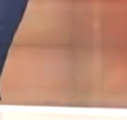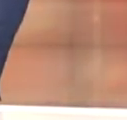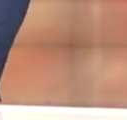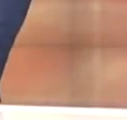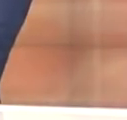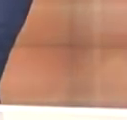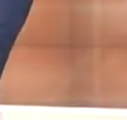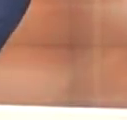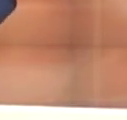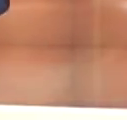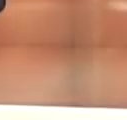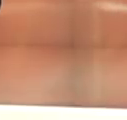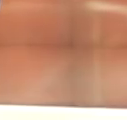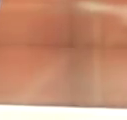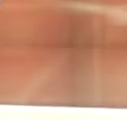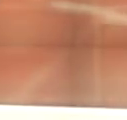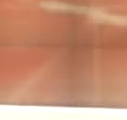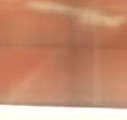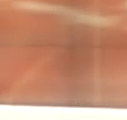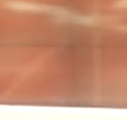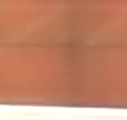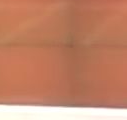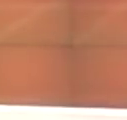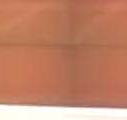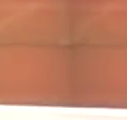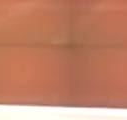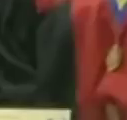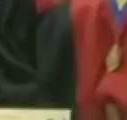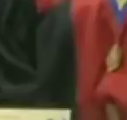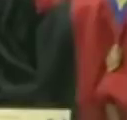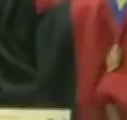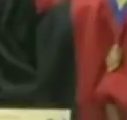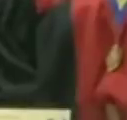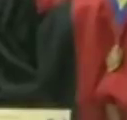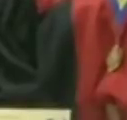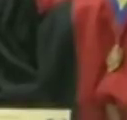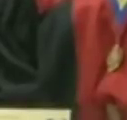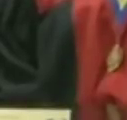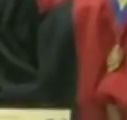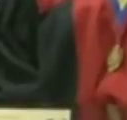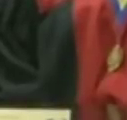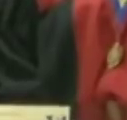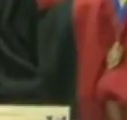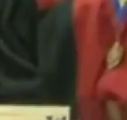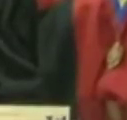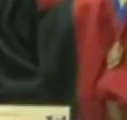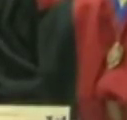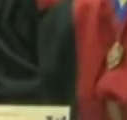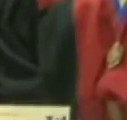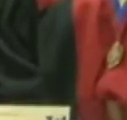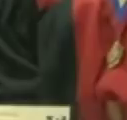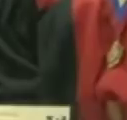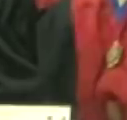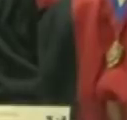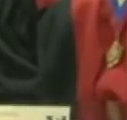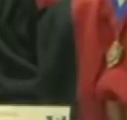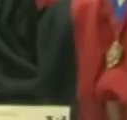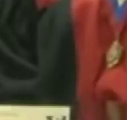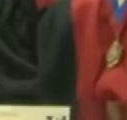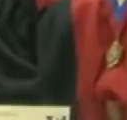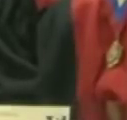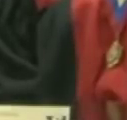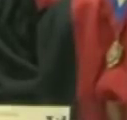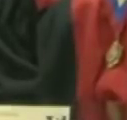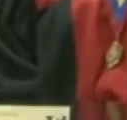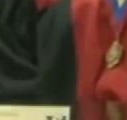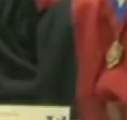hace 48 horas esta misma sala emitió un fallo, reeditando lo ocurrido exactamente el 11 de enero. Vamos a escuchar al